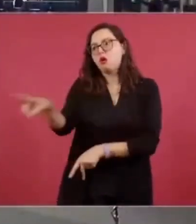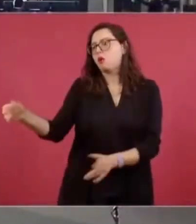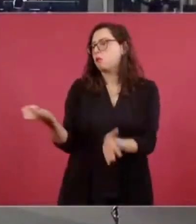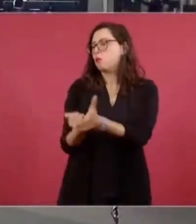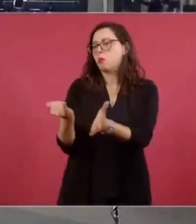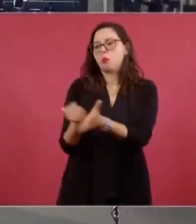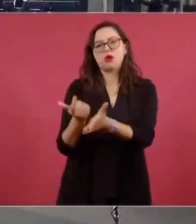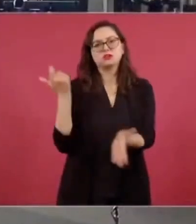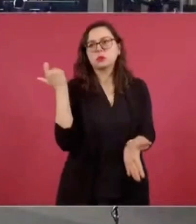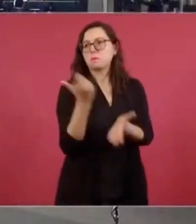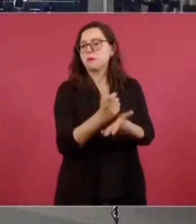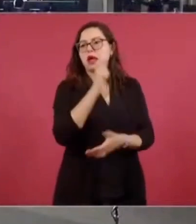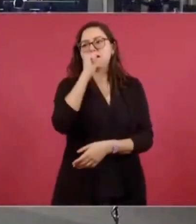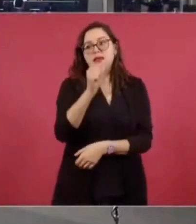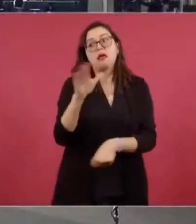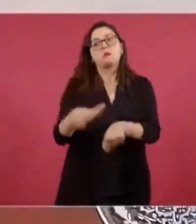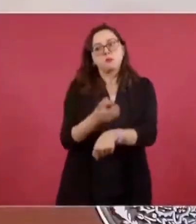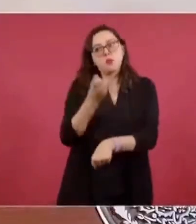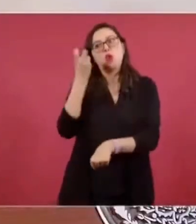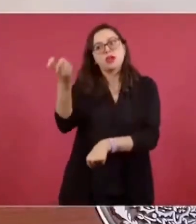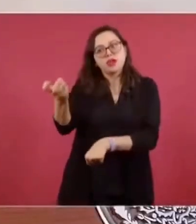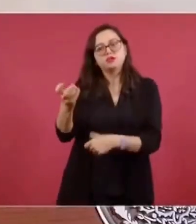vendedores ambulantes,